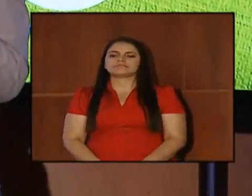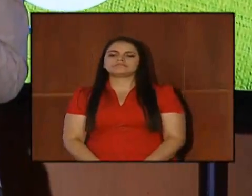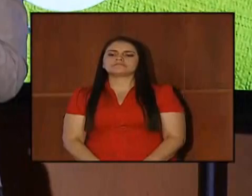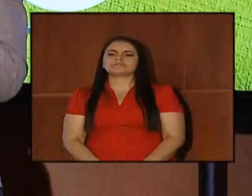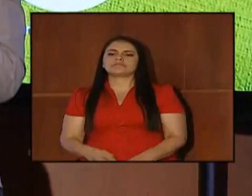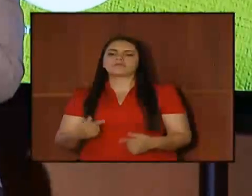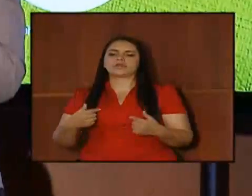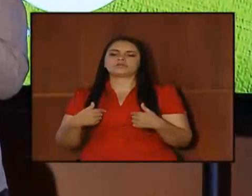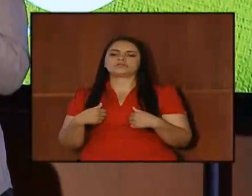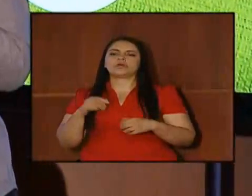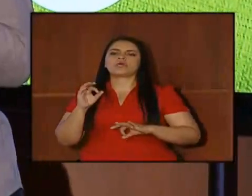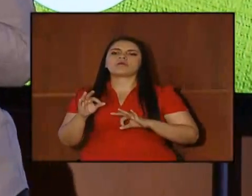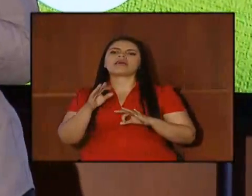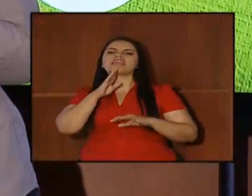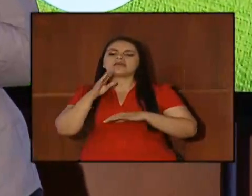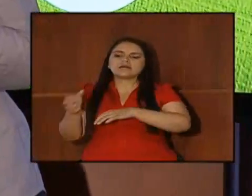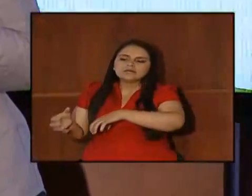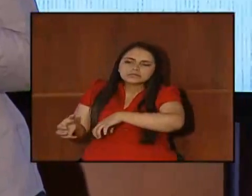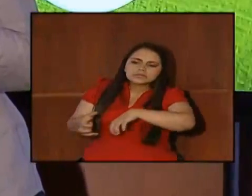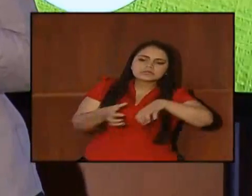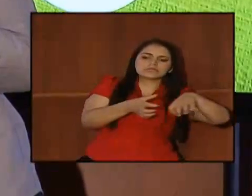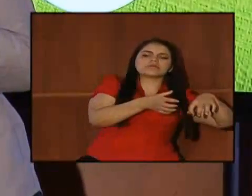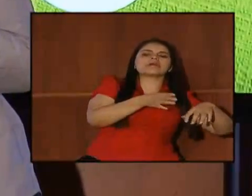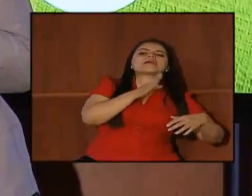única que lo estoy cuidando, ¿quién lo vuelve a subir?